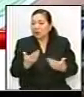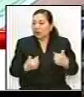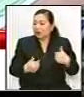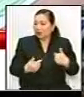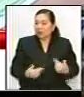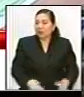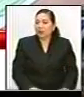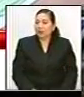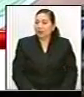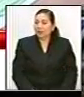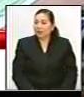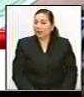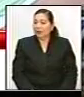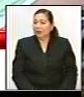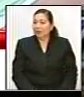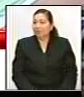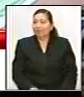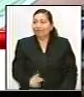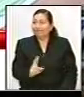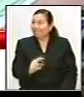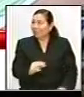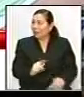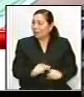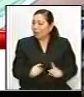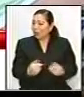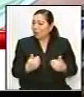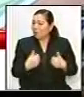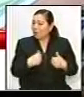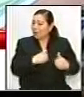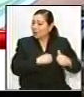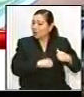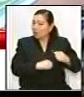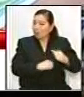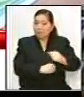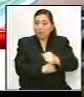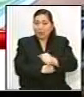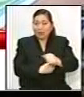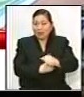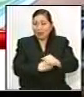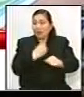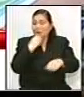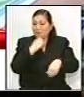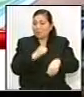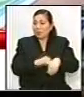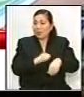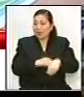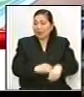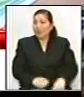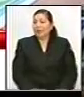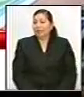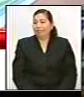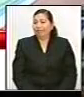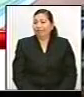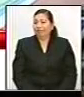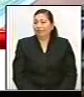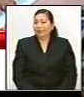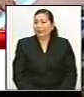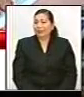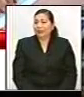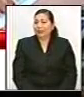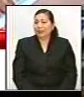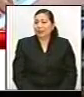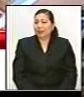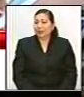y no le hago caso. No, pero los que más sufren en Puente Piedra son los de los que